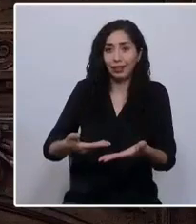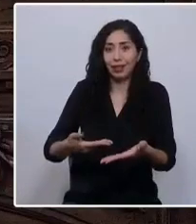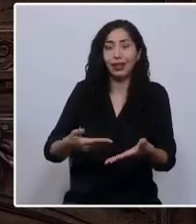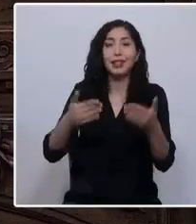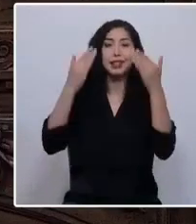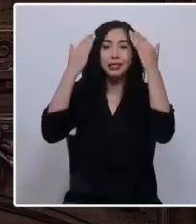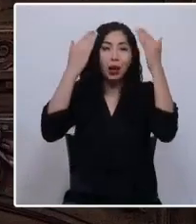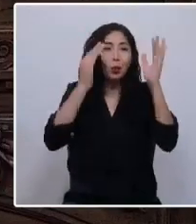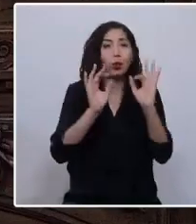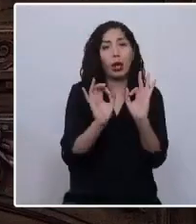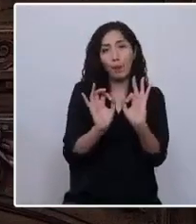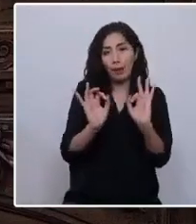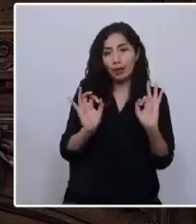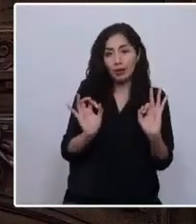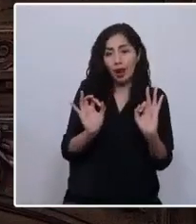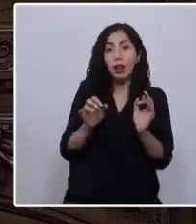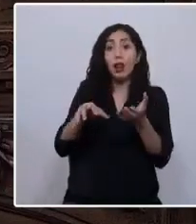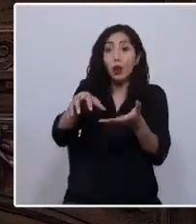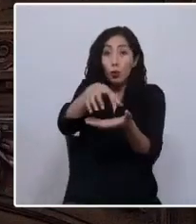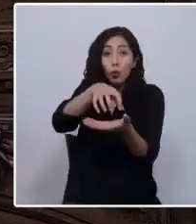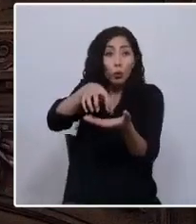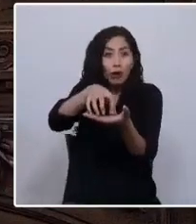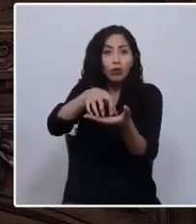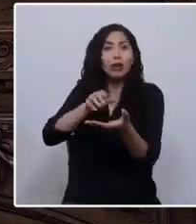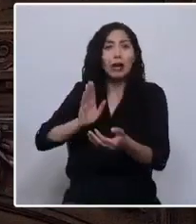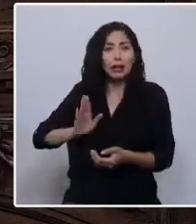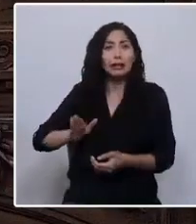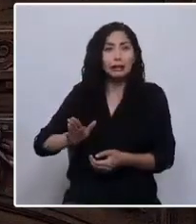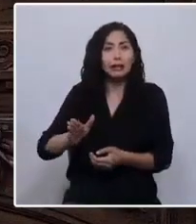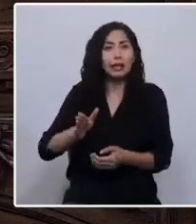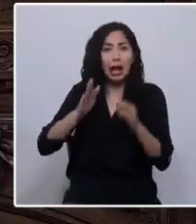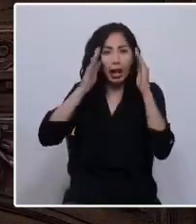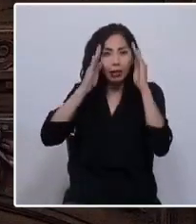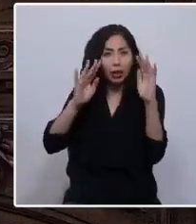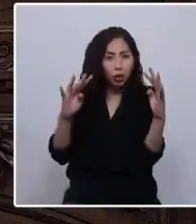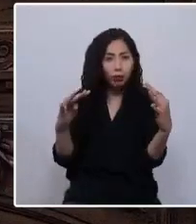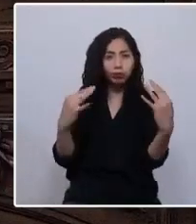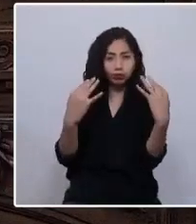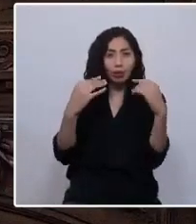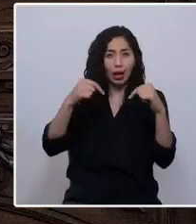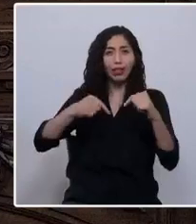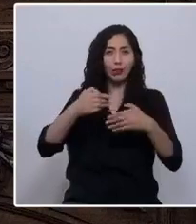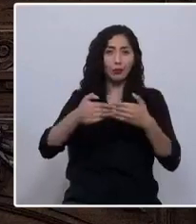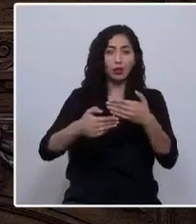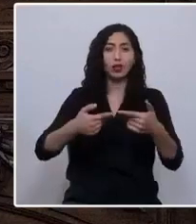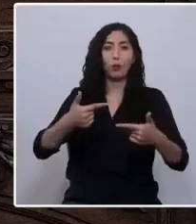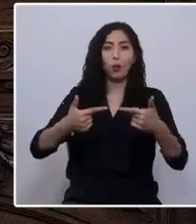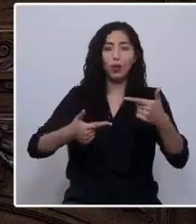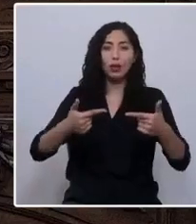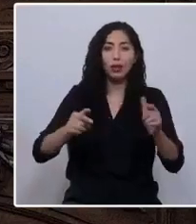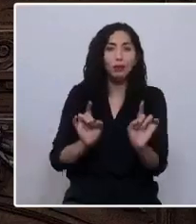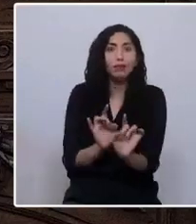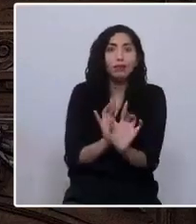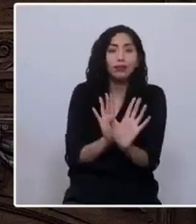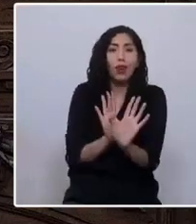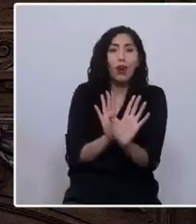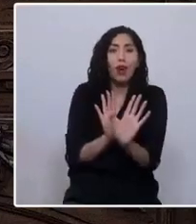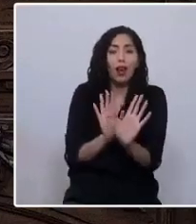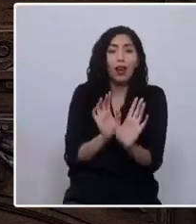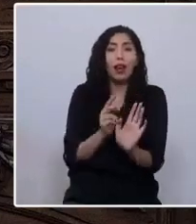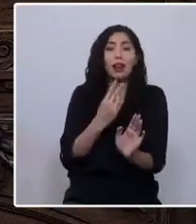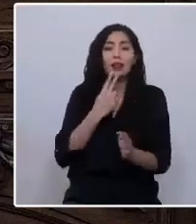para los pueblos que siguen atentos este proceso político inédito en la vida de nuestro país